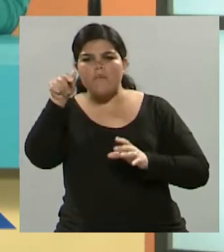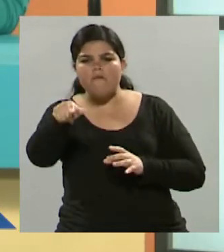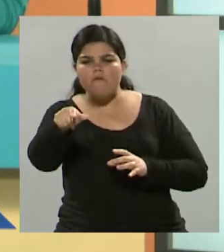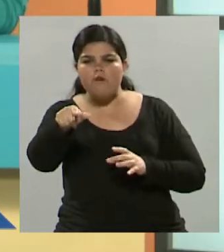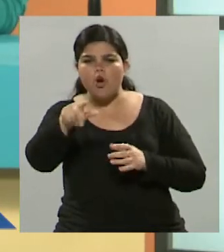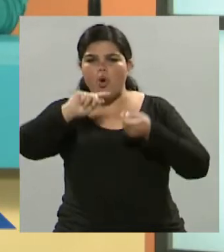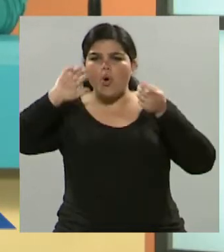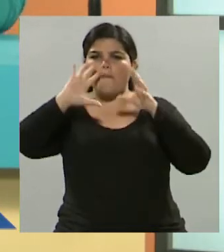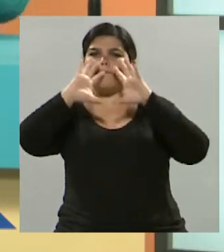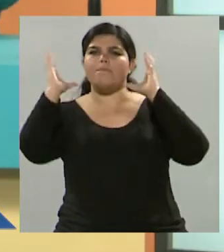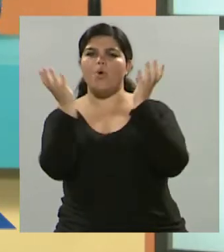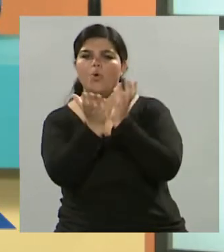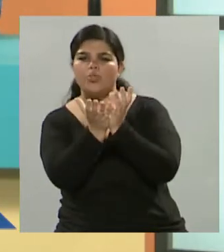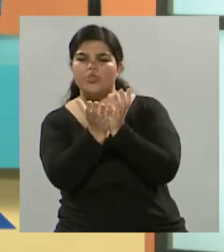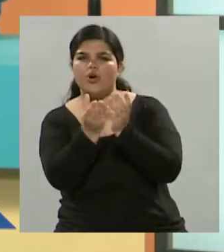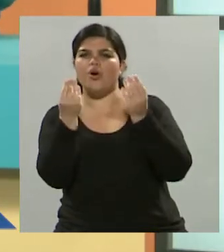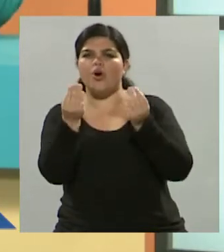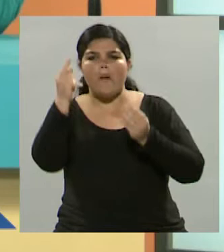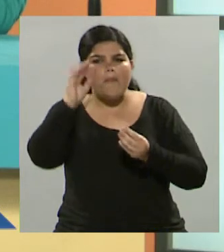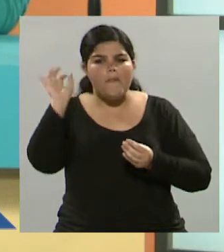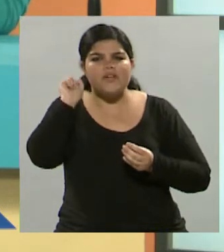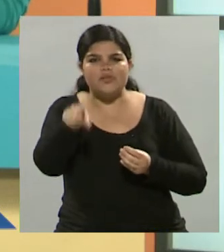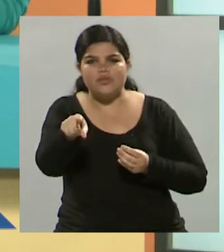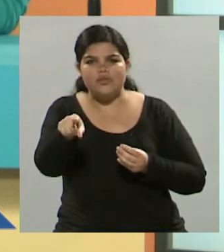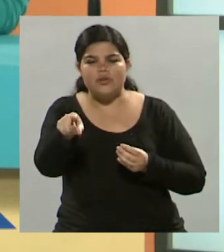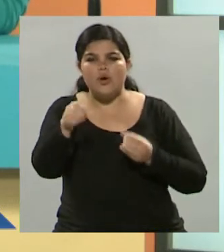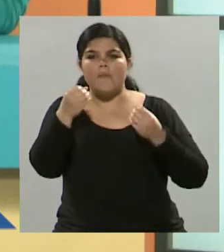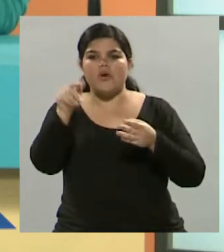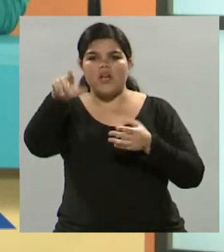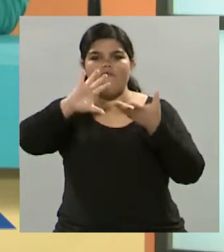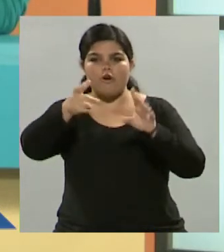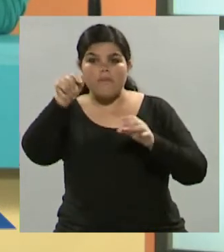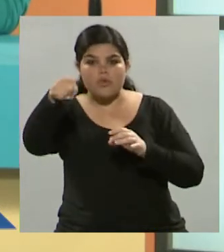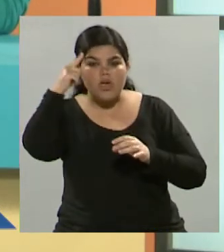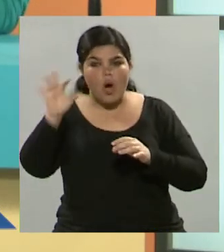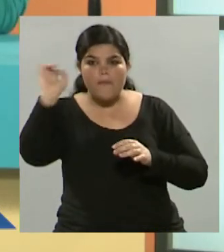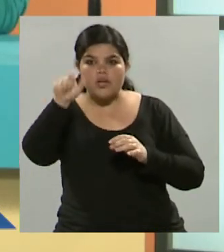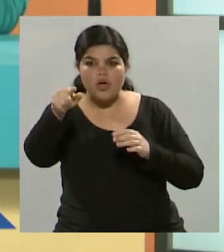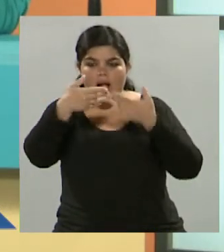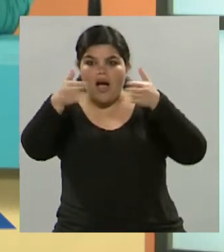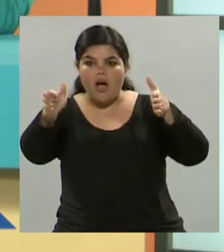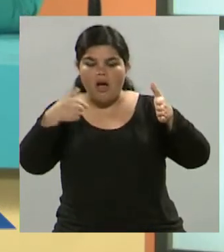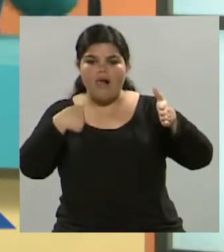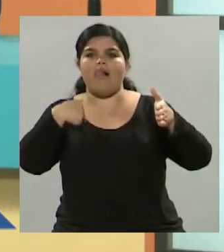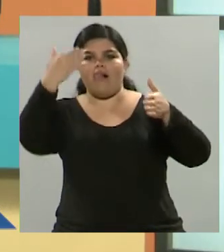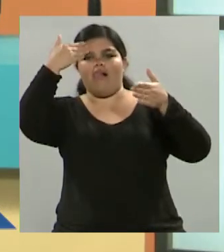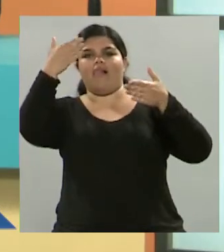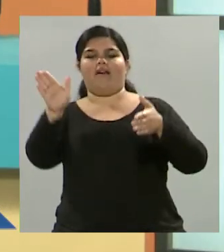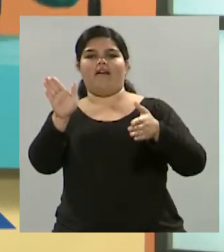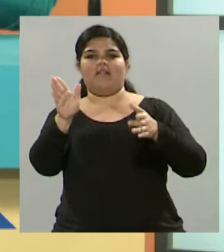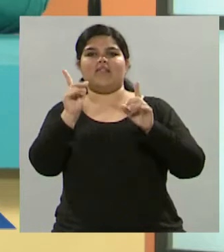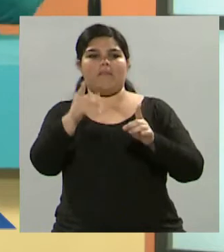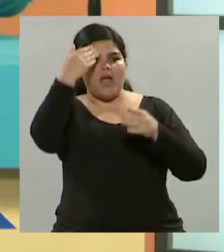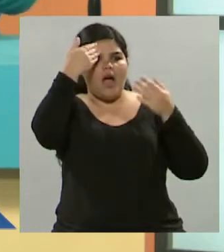particular, única y por qué me abre una puerta a mí tu manera de mirar. o su manera de mirar, o mi manera de mirar, o